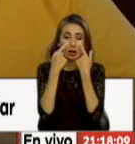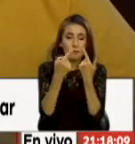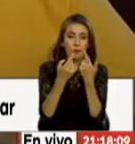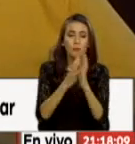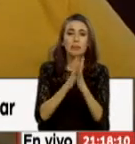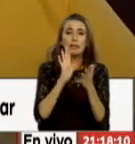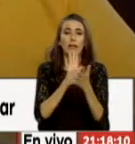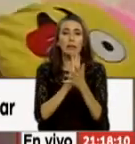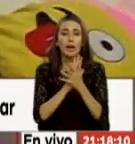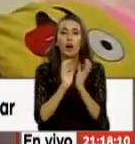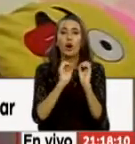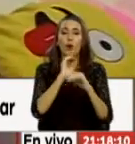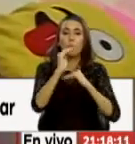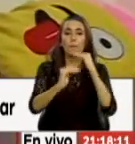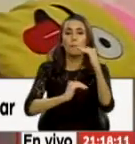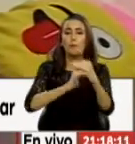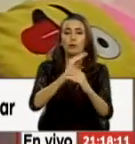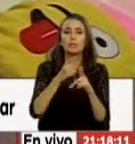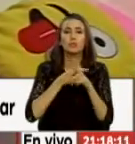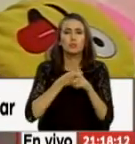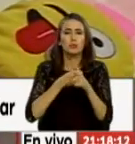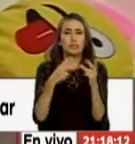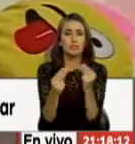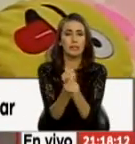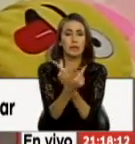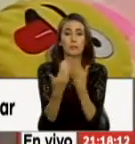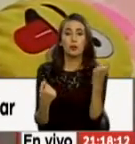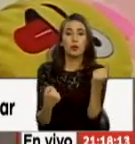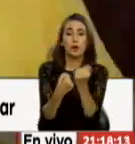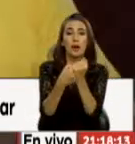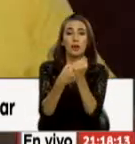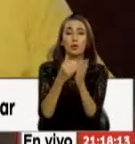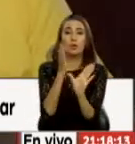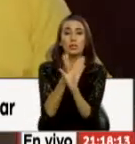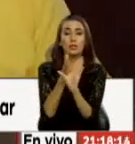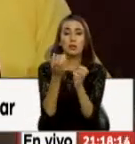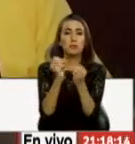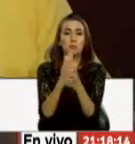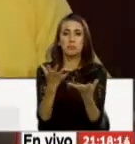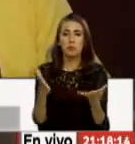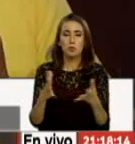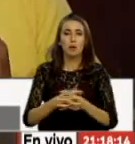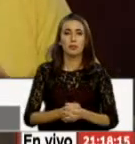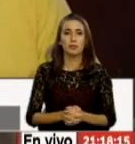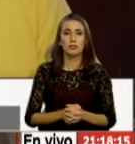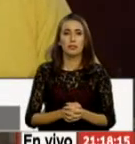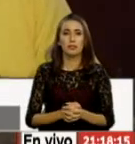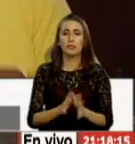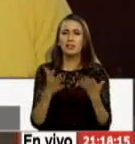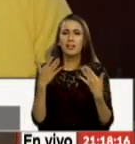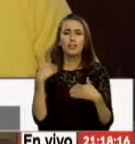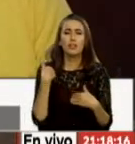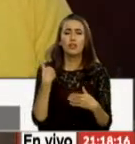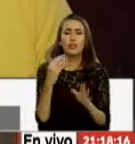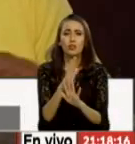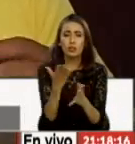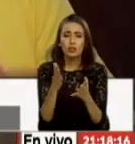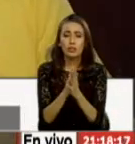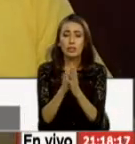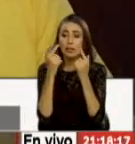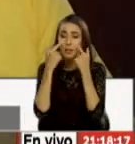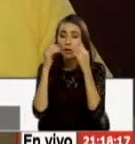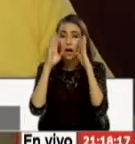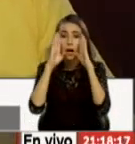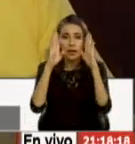celeridad en el proceso ni la oportuna ayuda psicológica para su pequeña. No tienen un área especial, específica como para atender